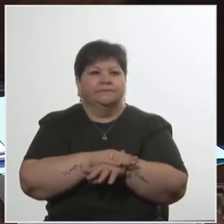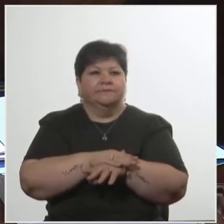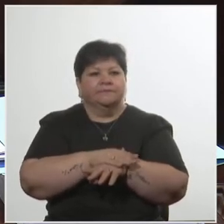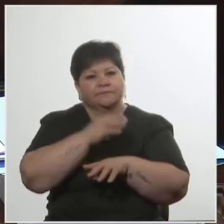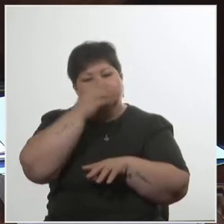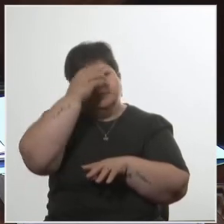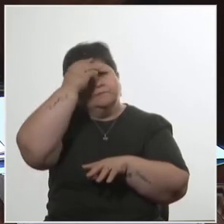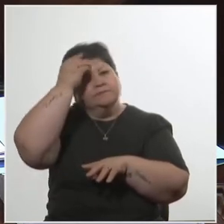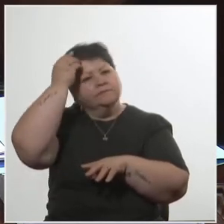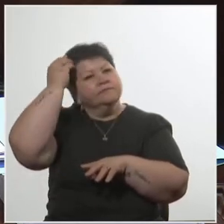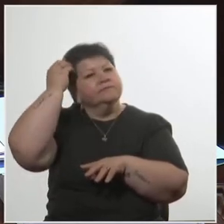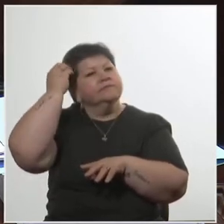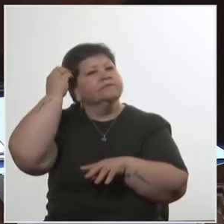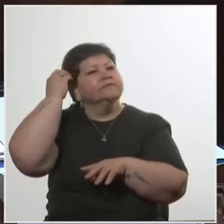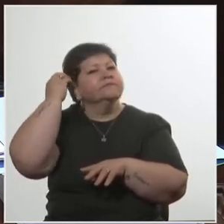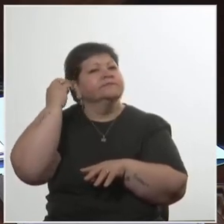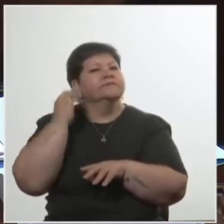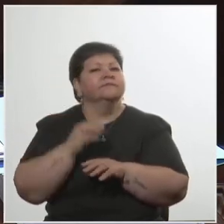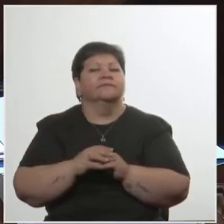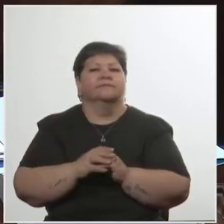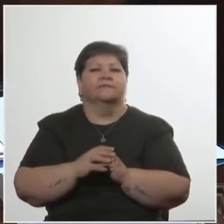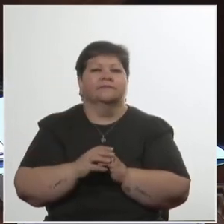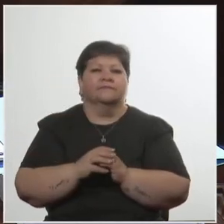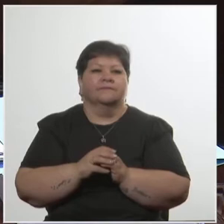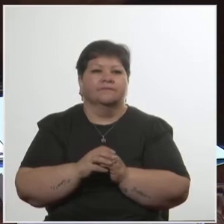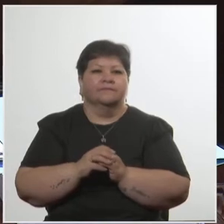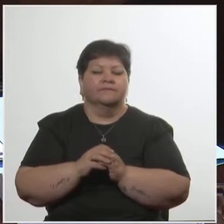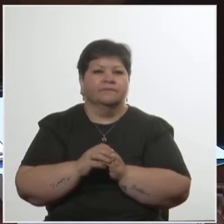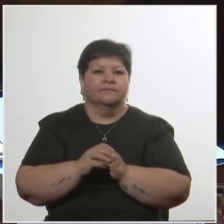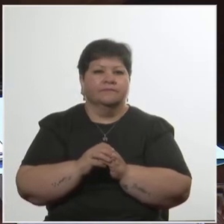intervención está ahí